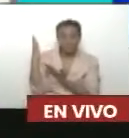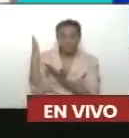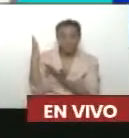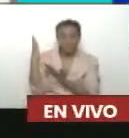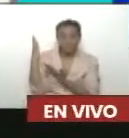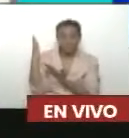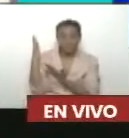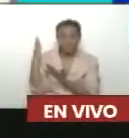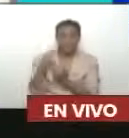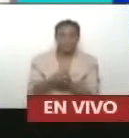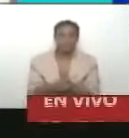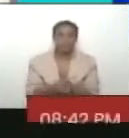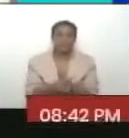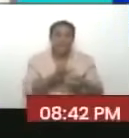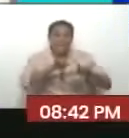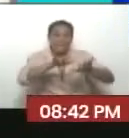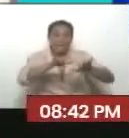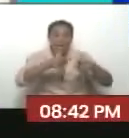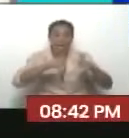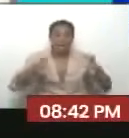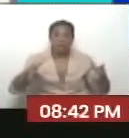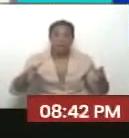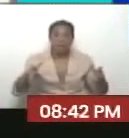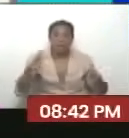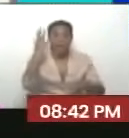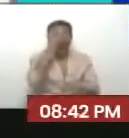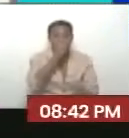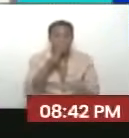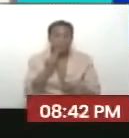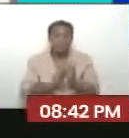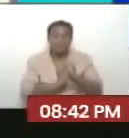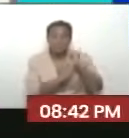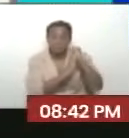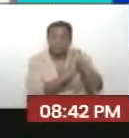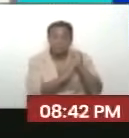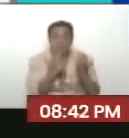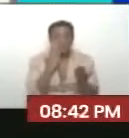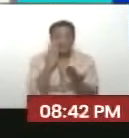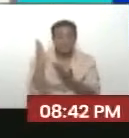Grecia Colmenares, secretaria general de la juventud.